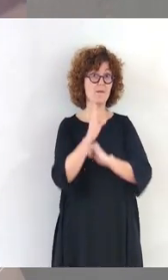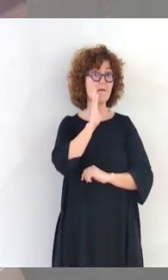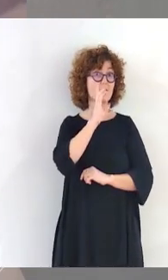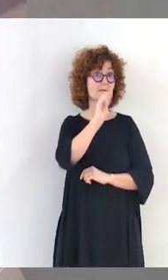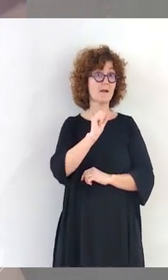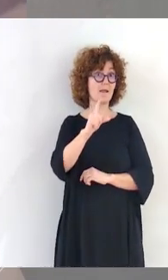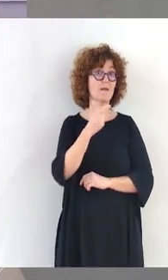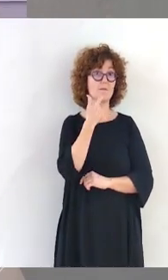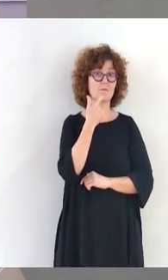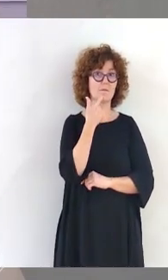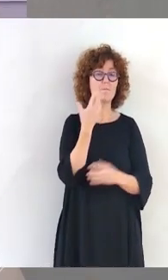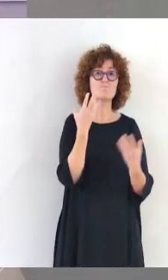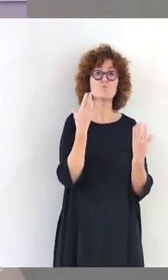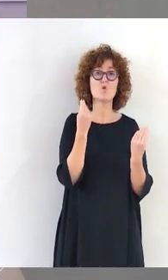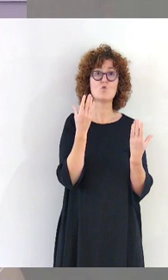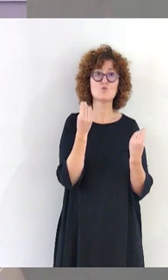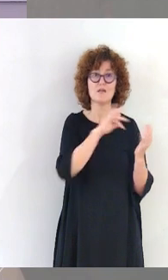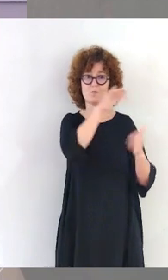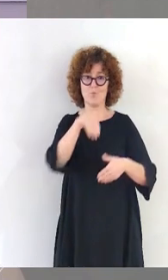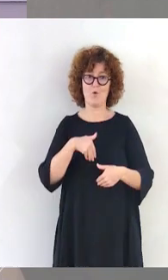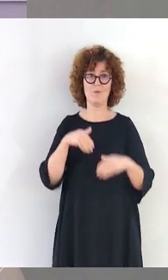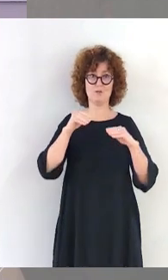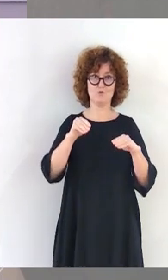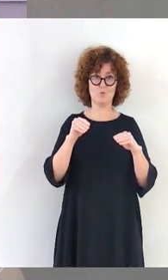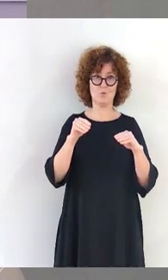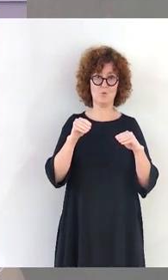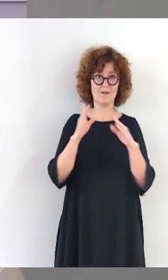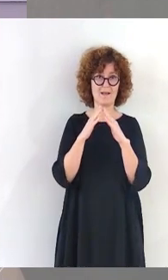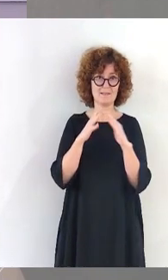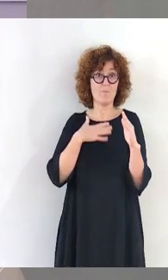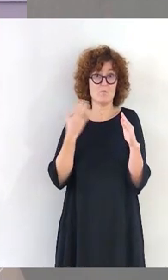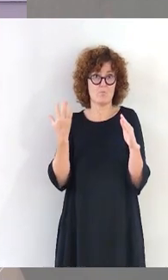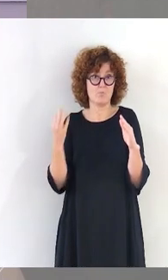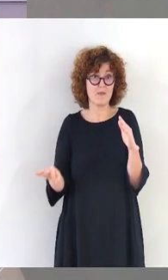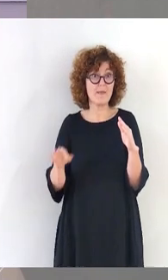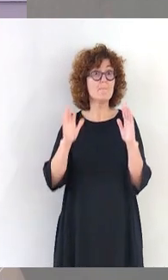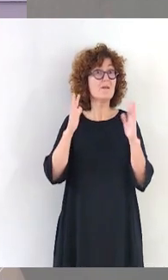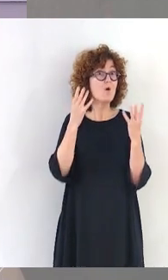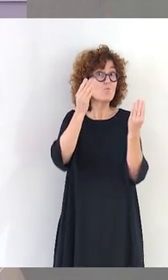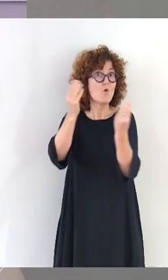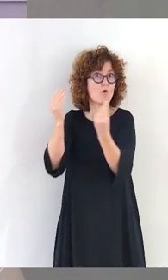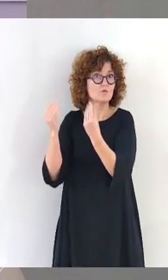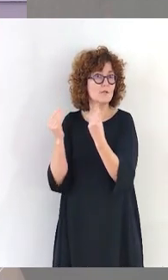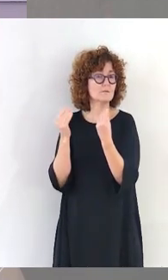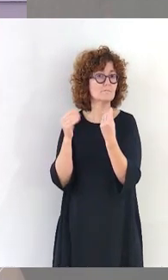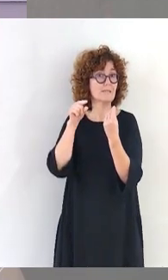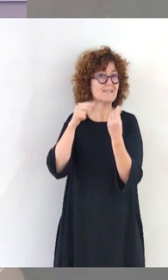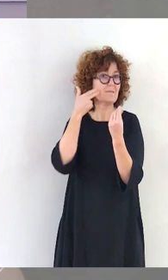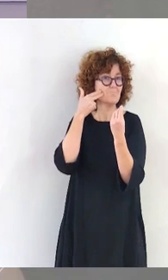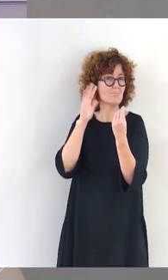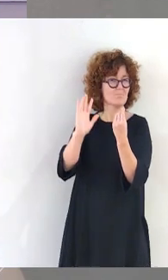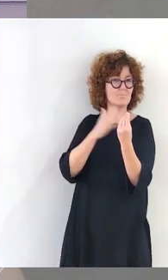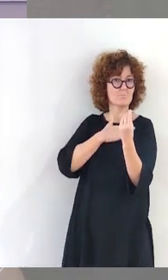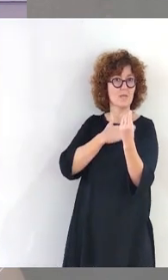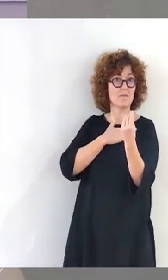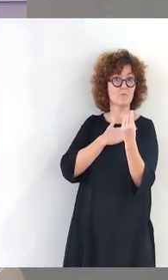Raquel muchas van a poder volver a su lugar de origen pero muchísimas más y ese es mi temor no van